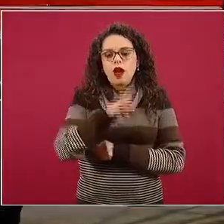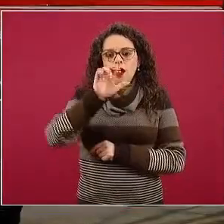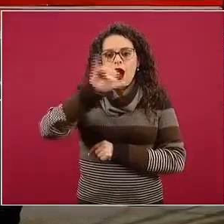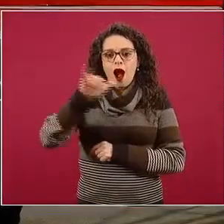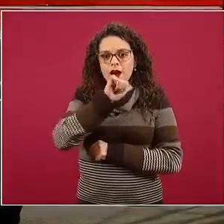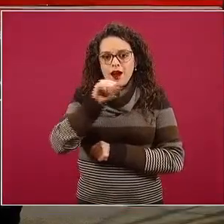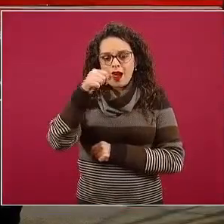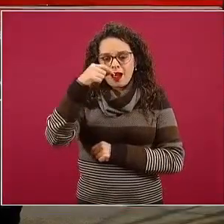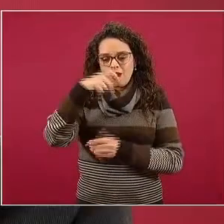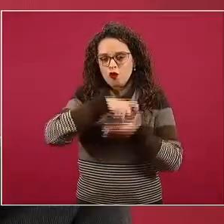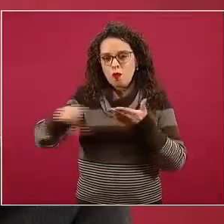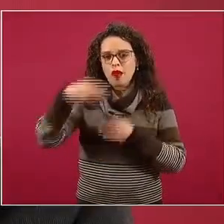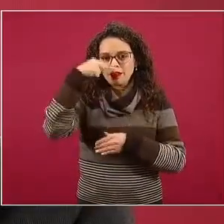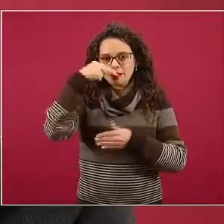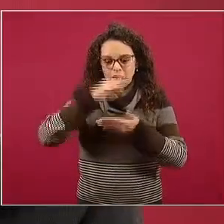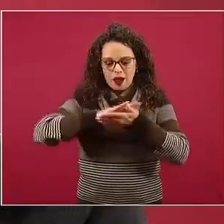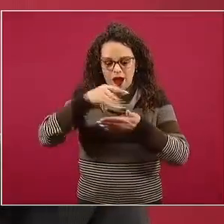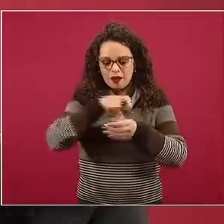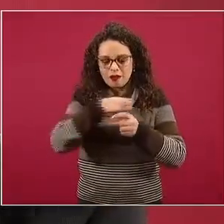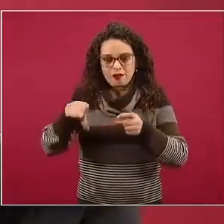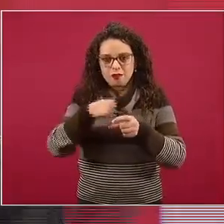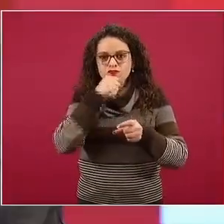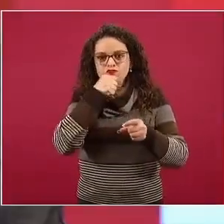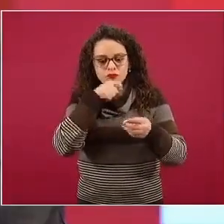este momento lo que interesa es tener